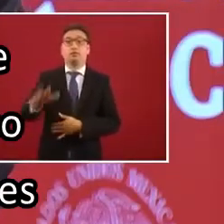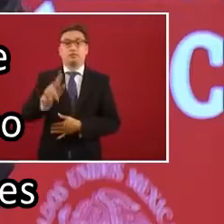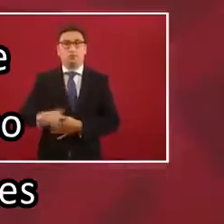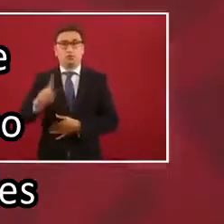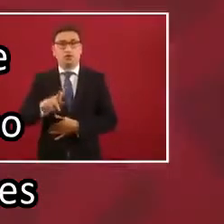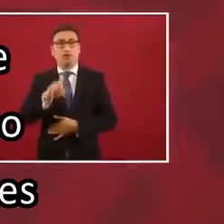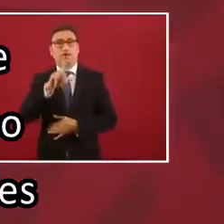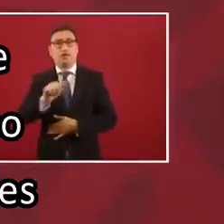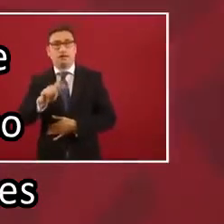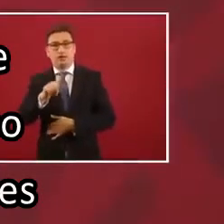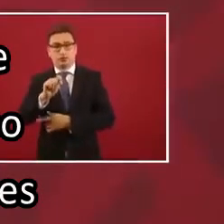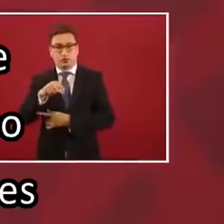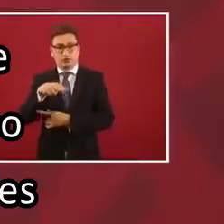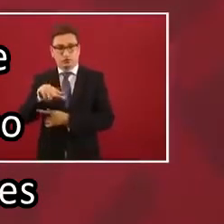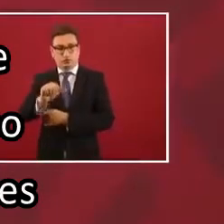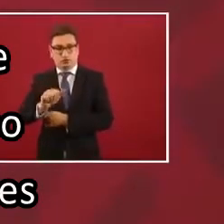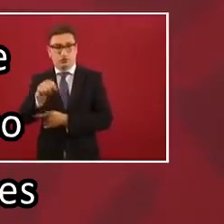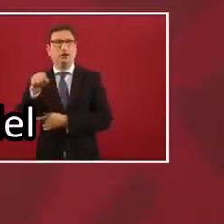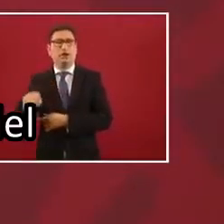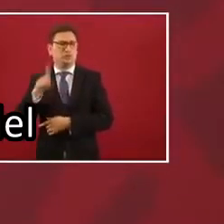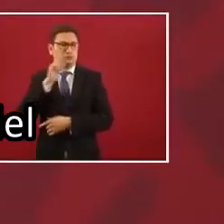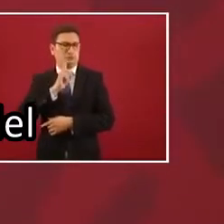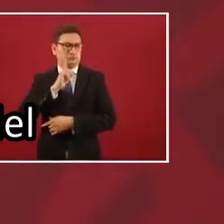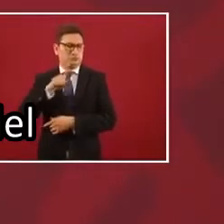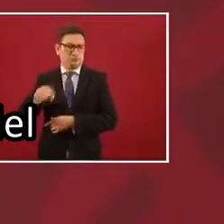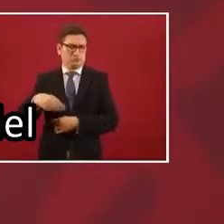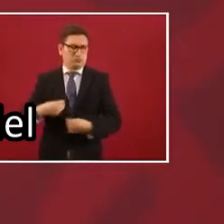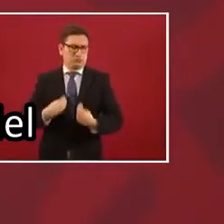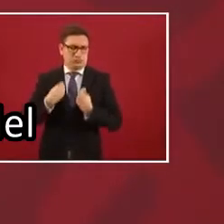buscan litigar en tribunales internacionales para no